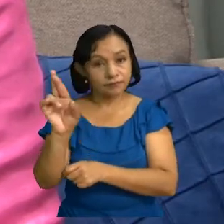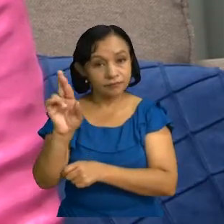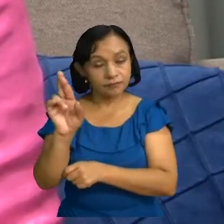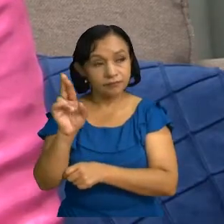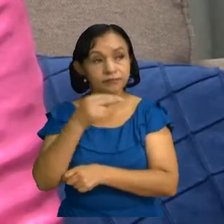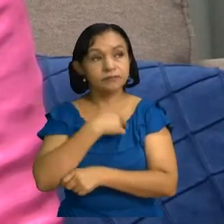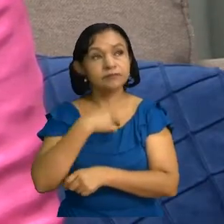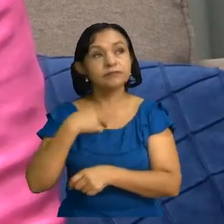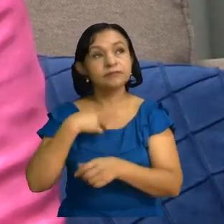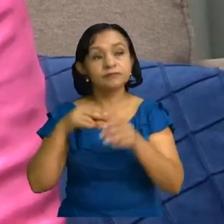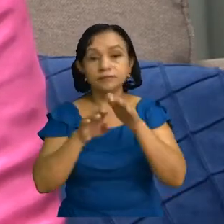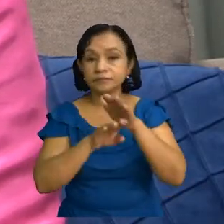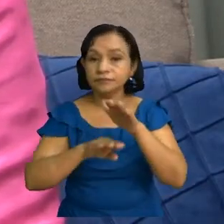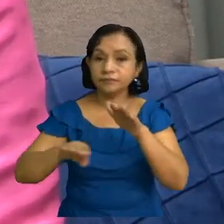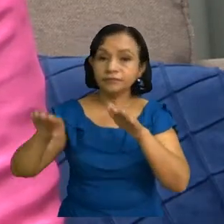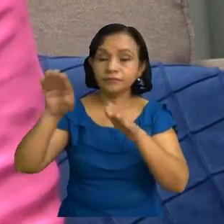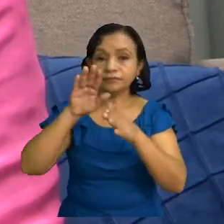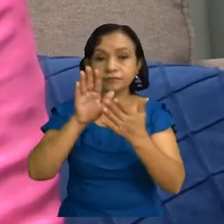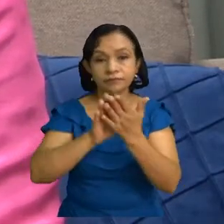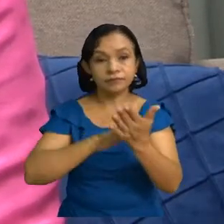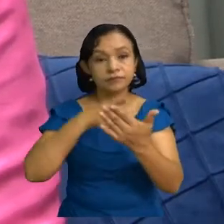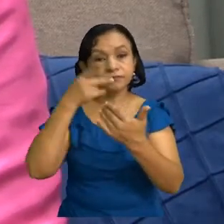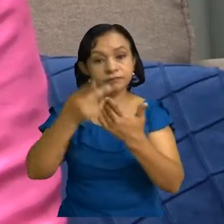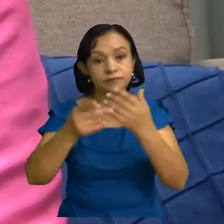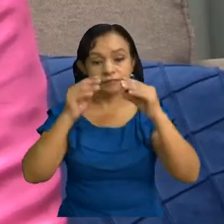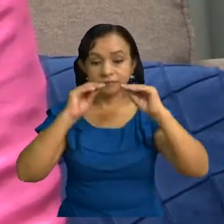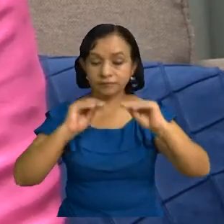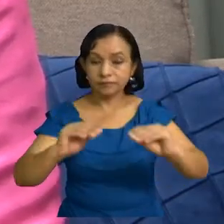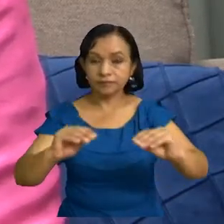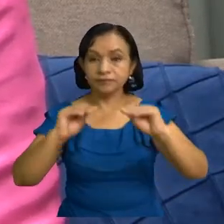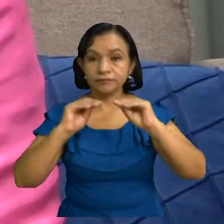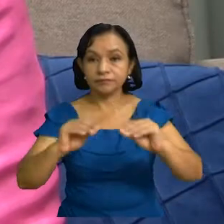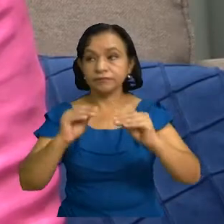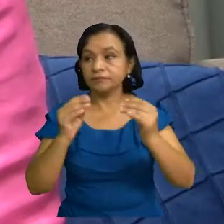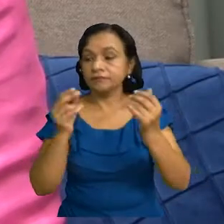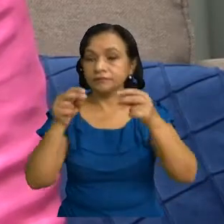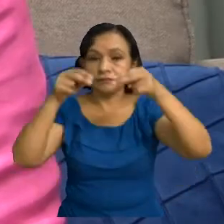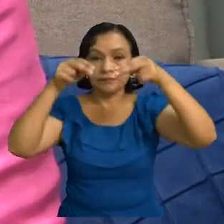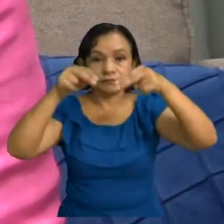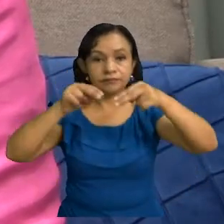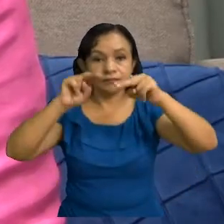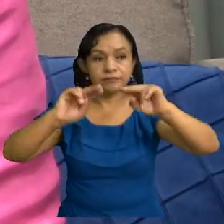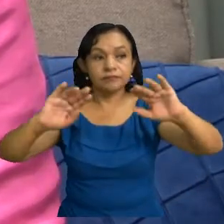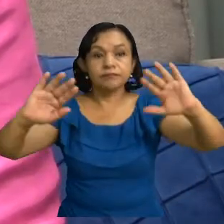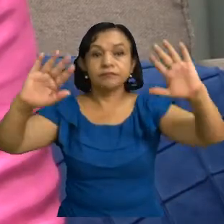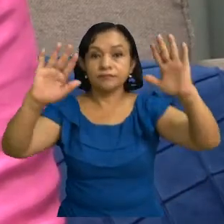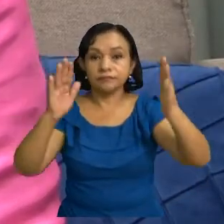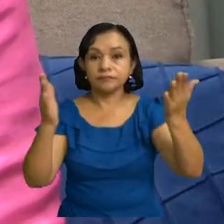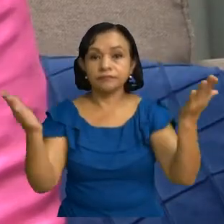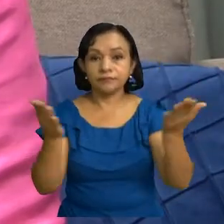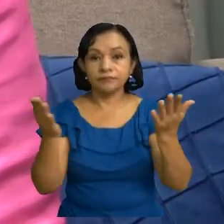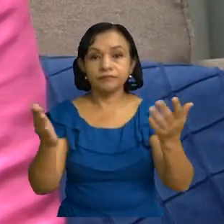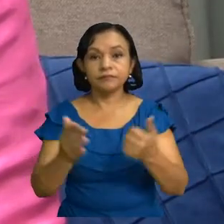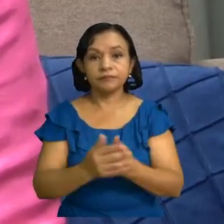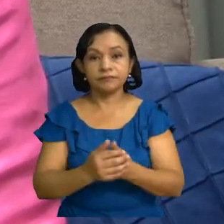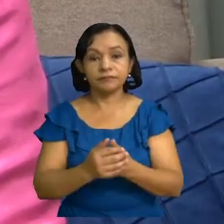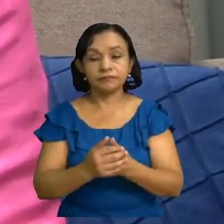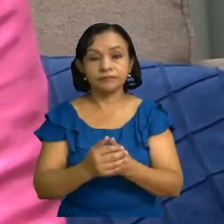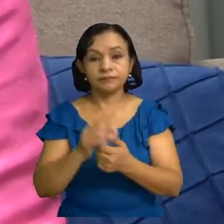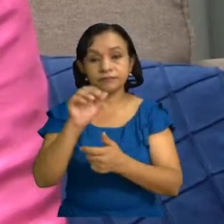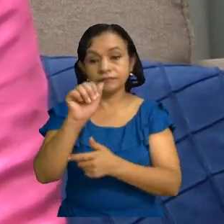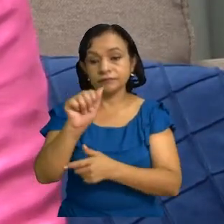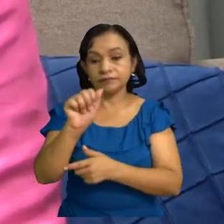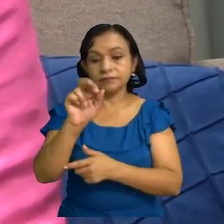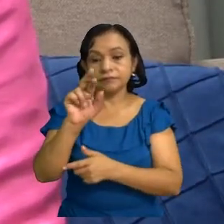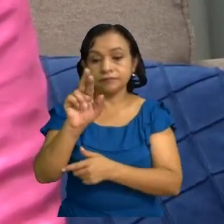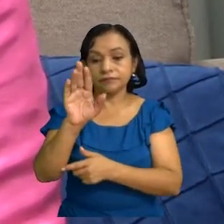estado ampliando nuestros programas de educación ambiental en nuestros arboretum el arboreto nacional